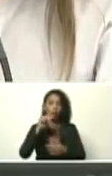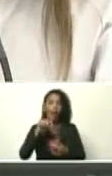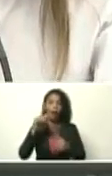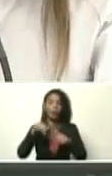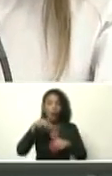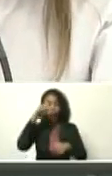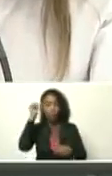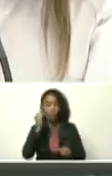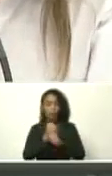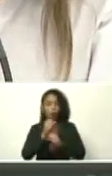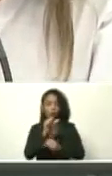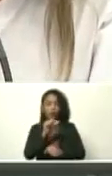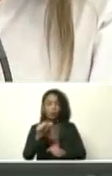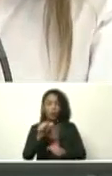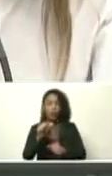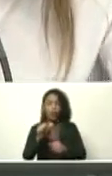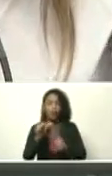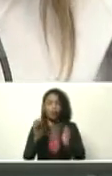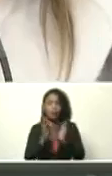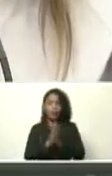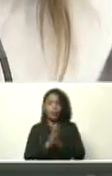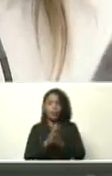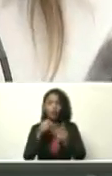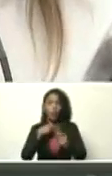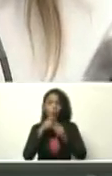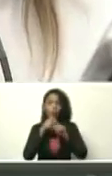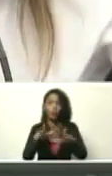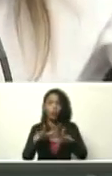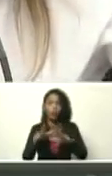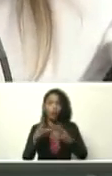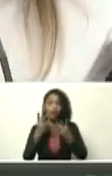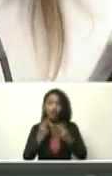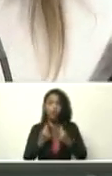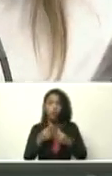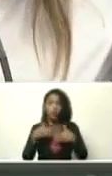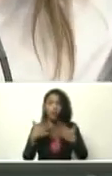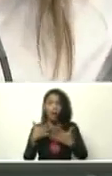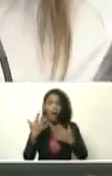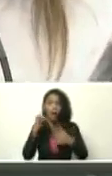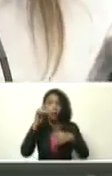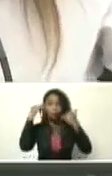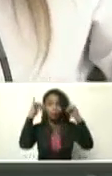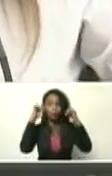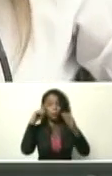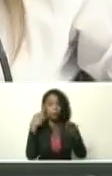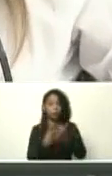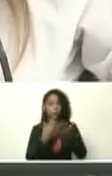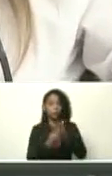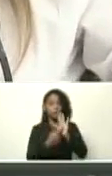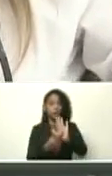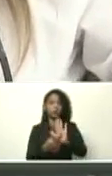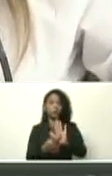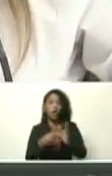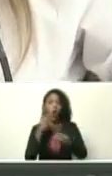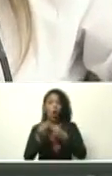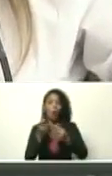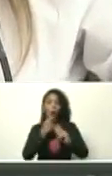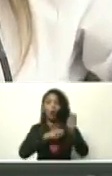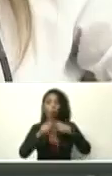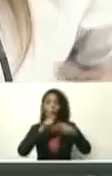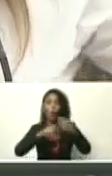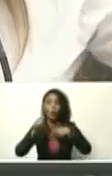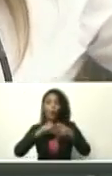operativo de Semana Santa, discúlpeme que me extienda, pero creo que son números que hay que celebrar y mostrar, cómo el comercio